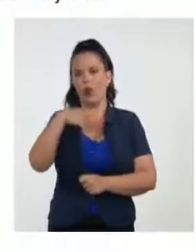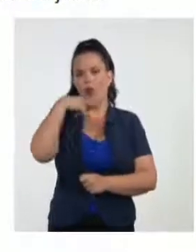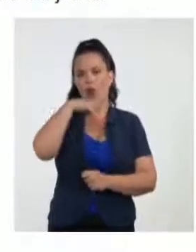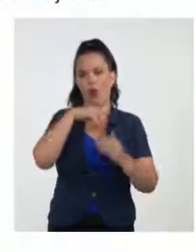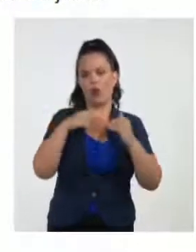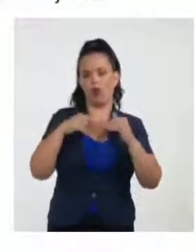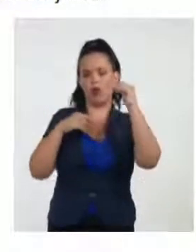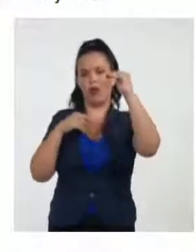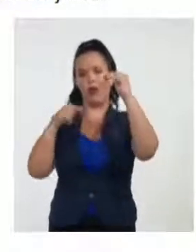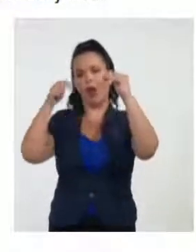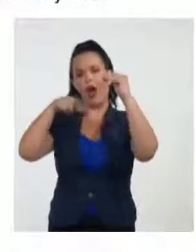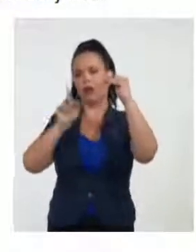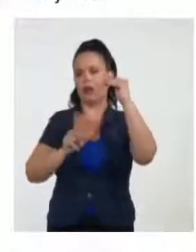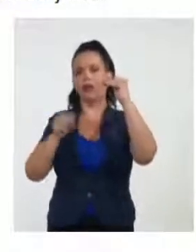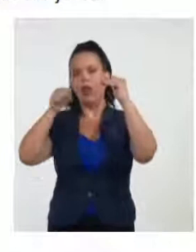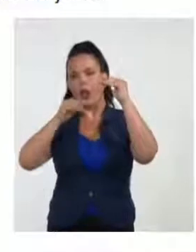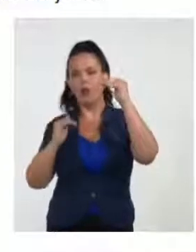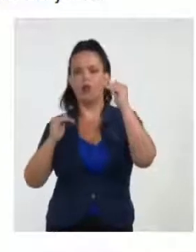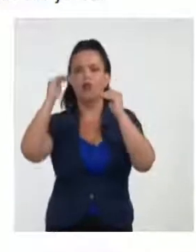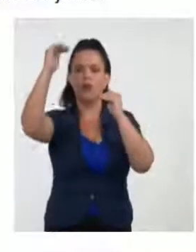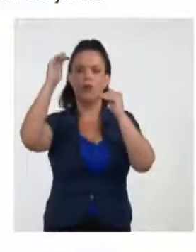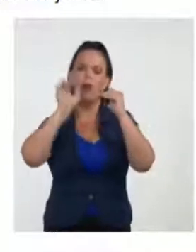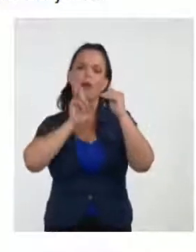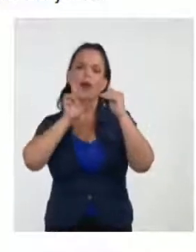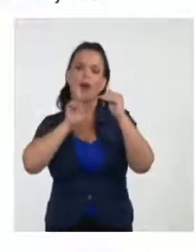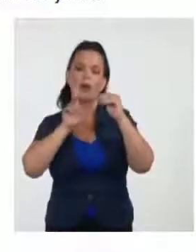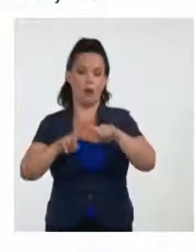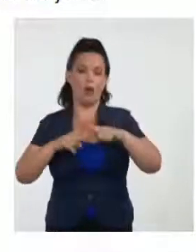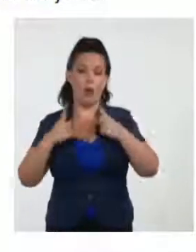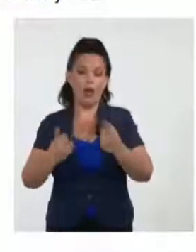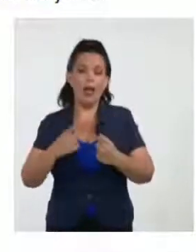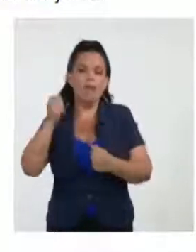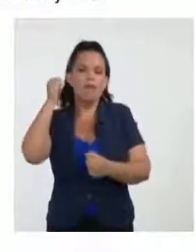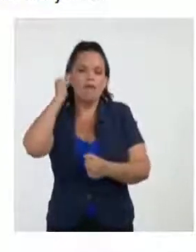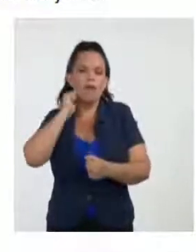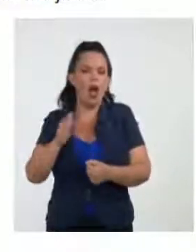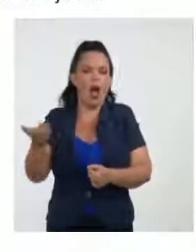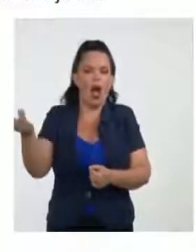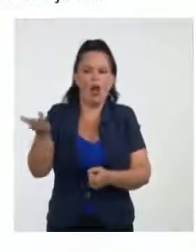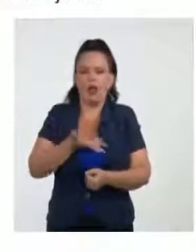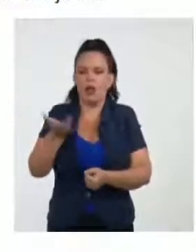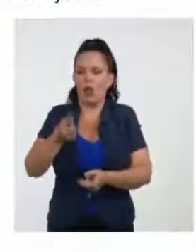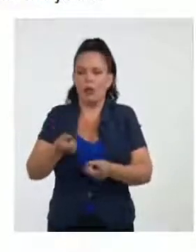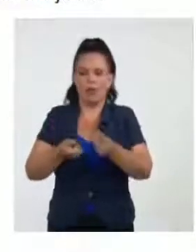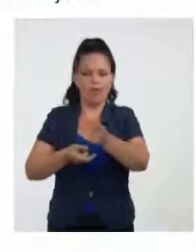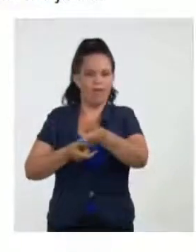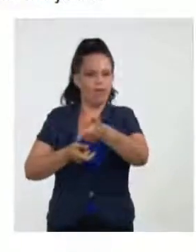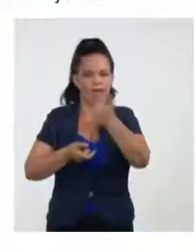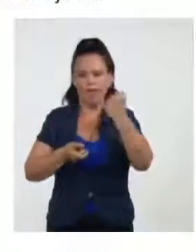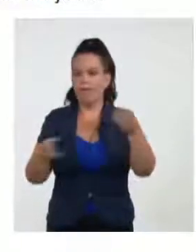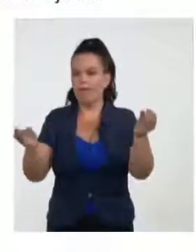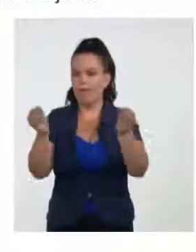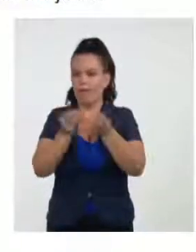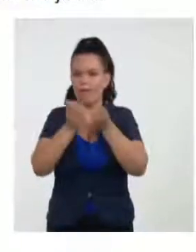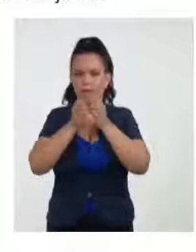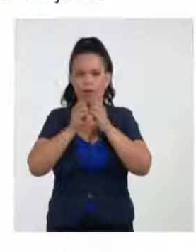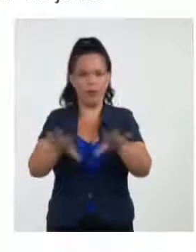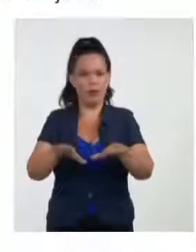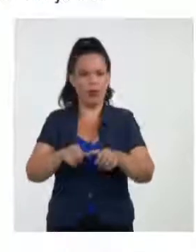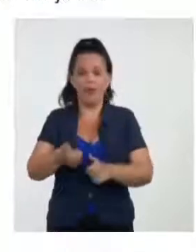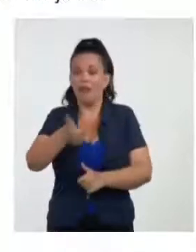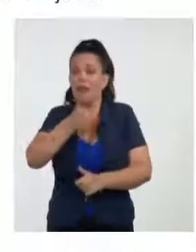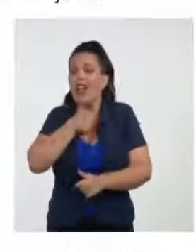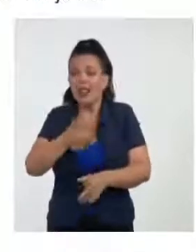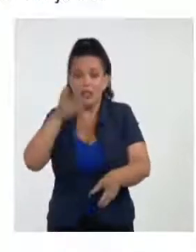Delta es la más contagiosa de todas las variantes hasta este momento. O sea, es muy fácil la transmisión, porque además